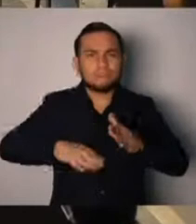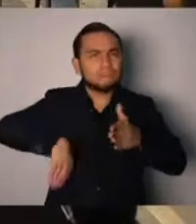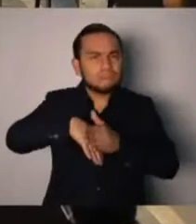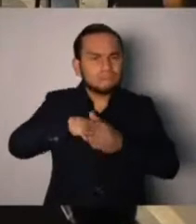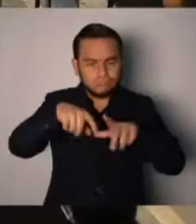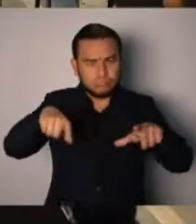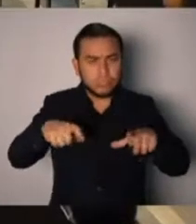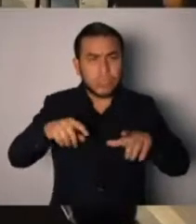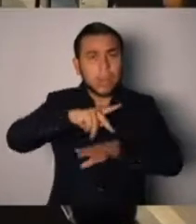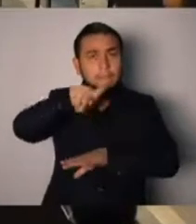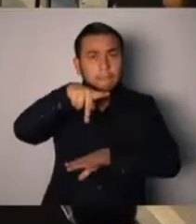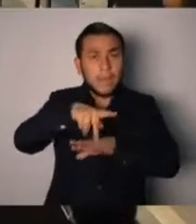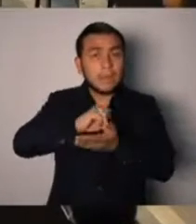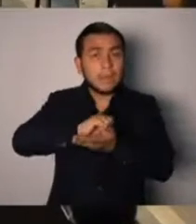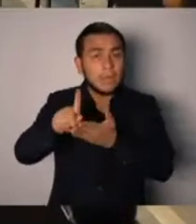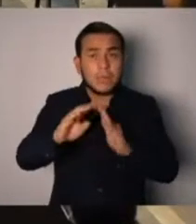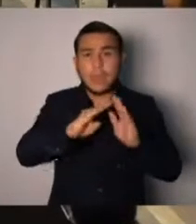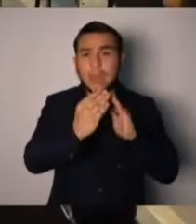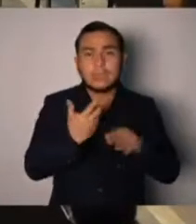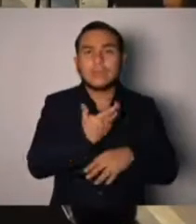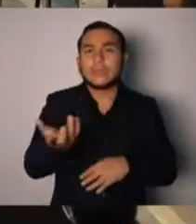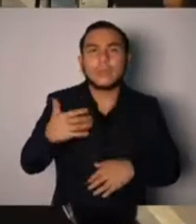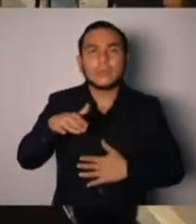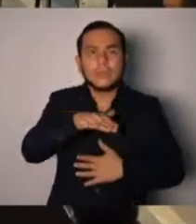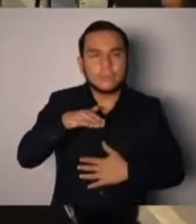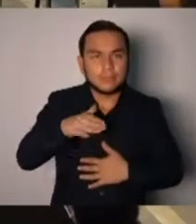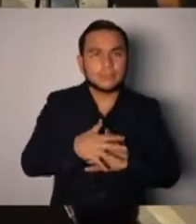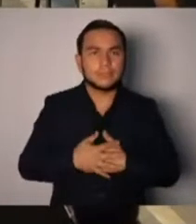parque en la escuela en las casas todos lados